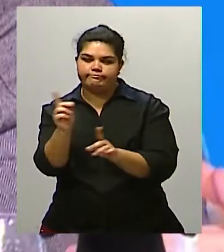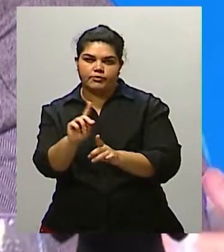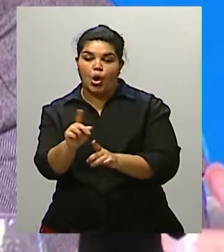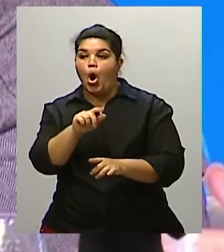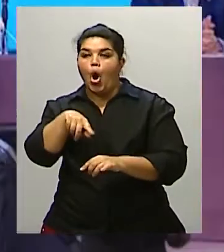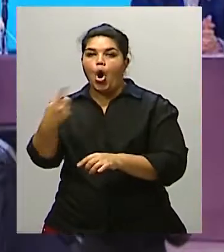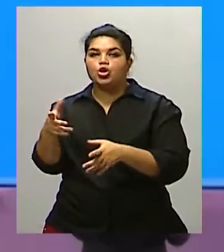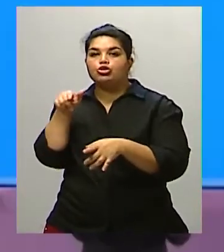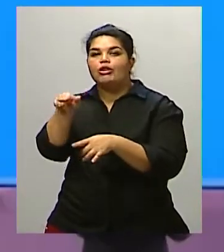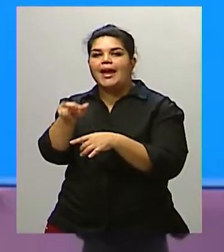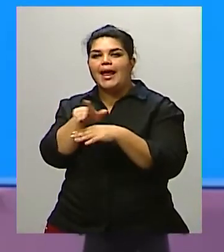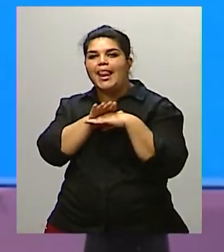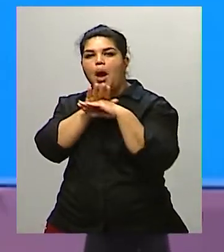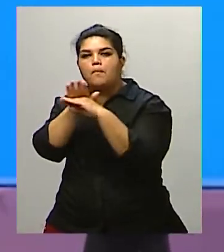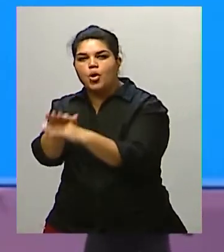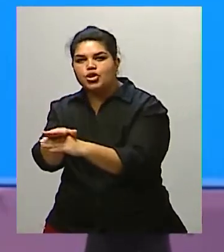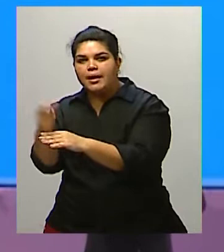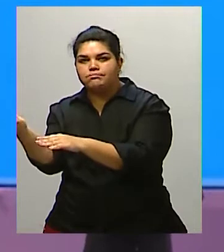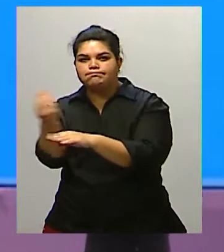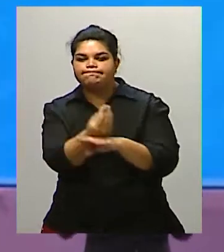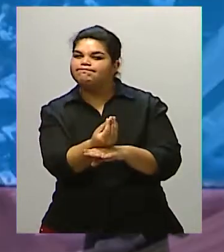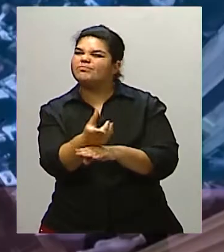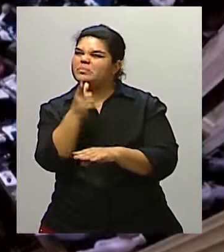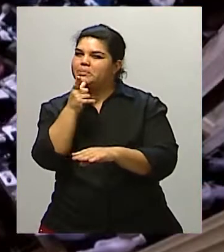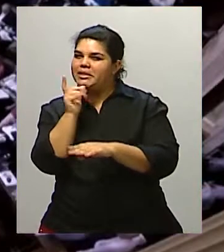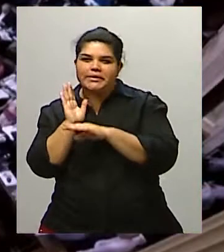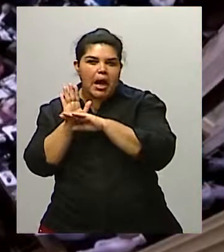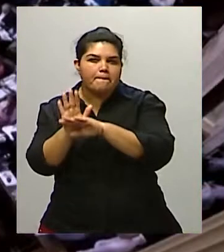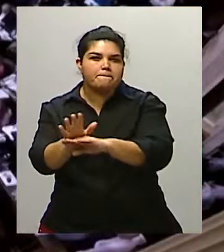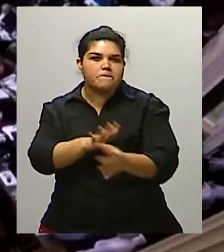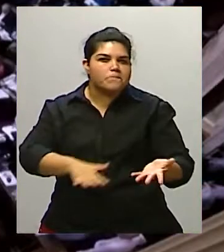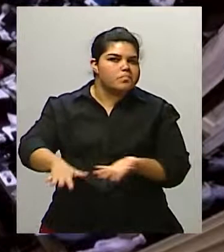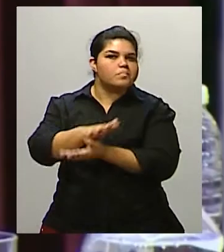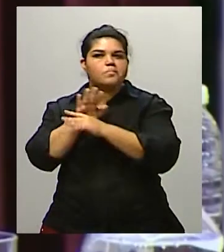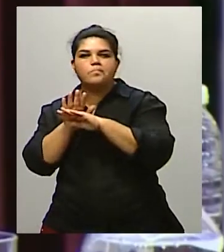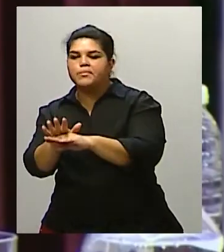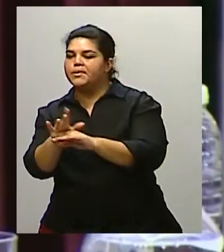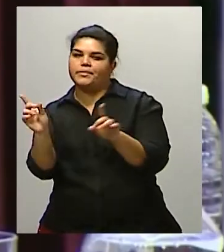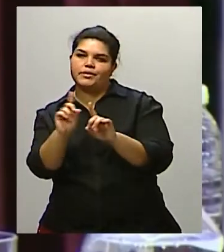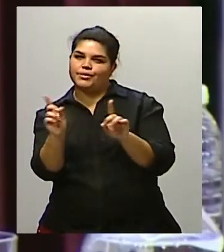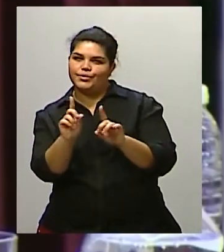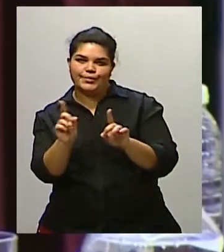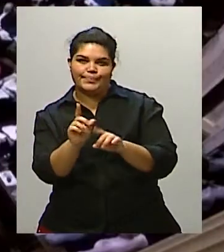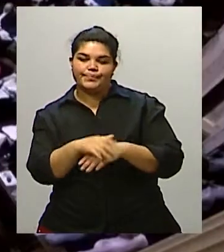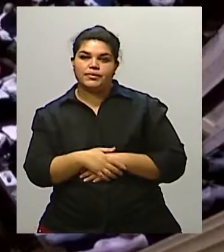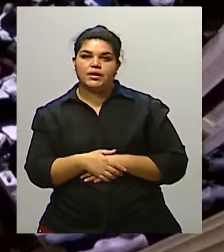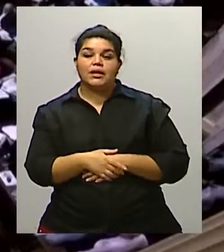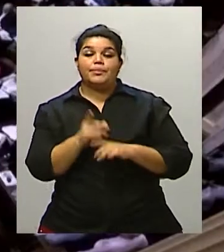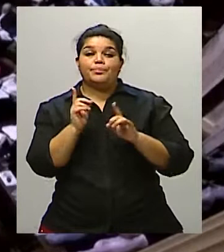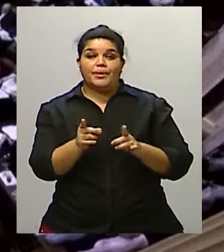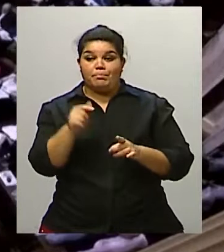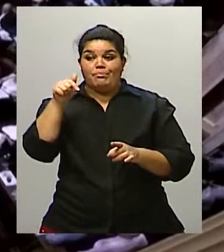línea. Y lo que sí Massa tiene en contra es la situación económica. Claro. La situación económica, que